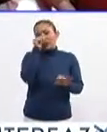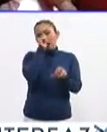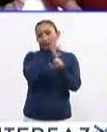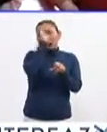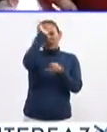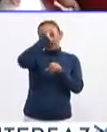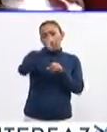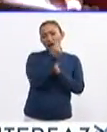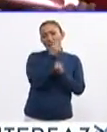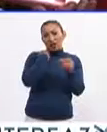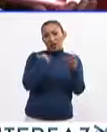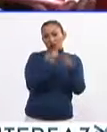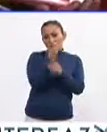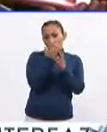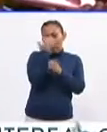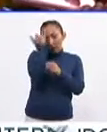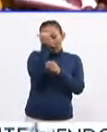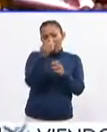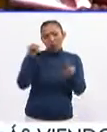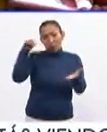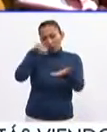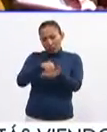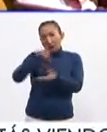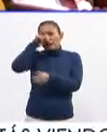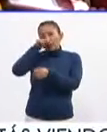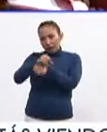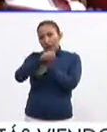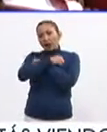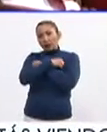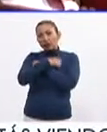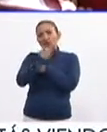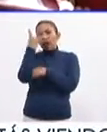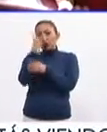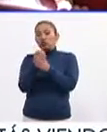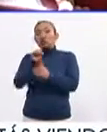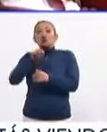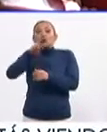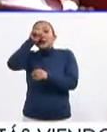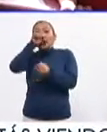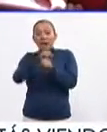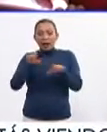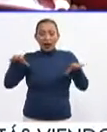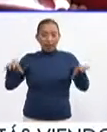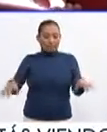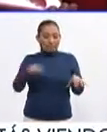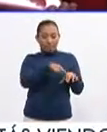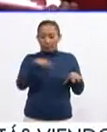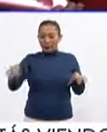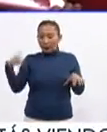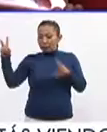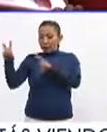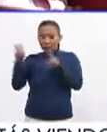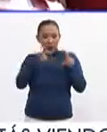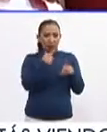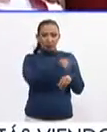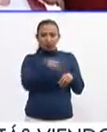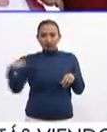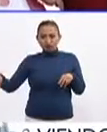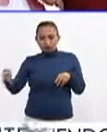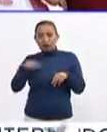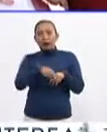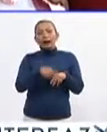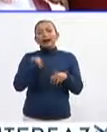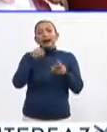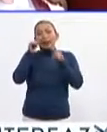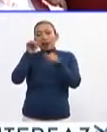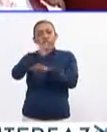Secretaría de Ciencia, Tecnología e Innovación, se incluyen como parte de la Secretaría de Educación, va a haber 2 subsecretarías, cada una va a atender un tema distinto y se